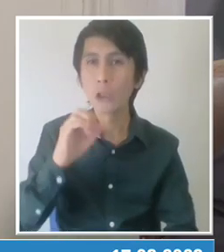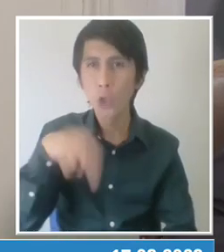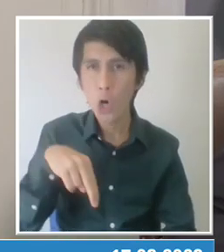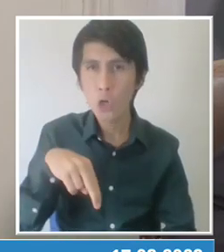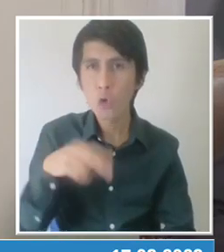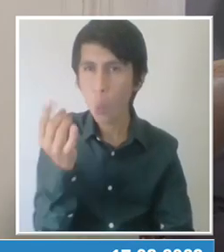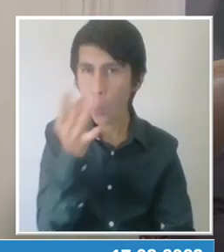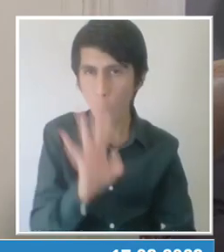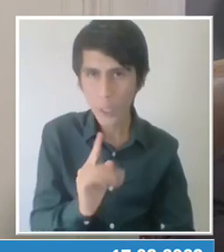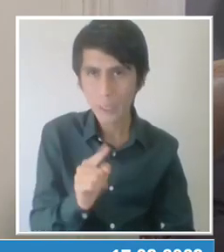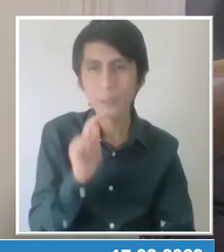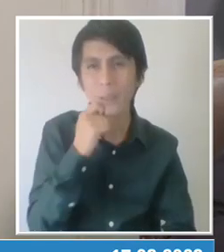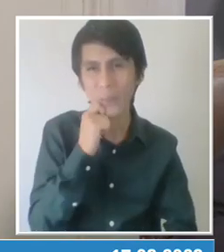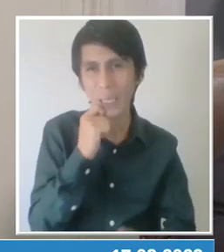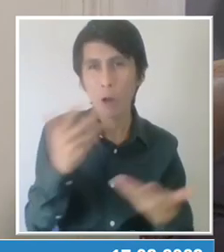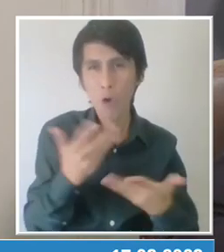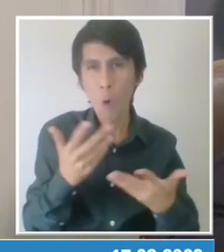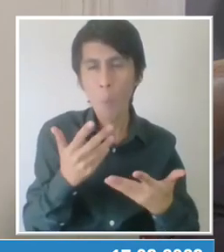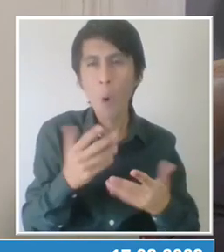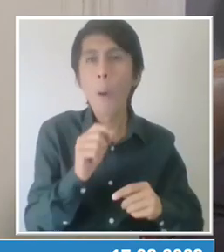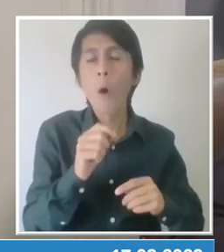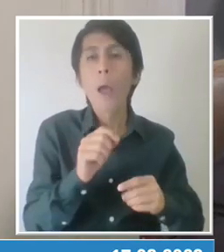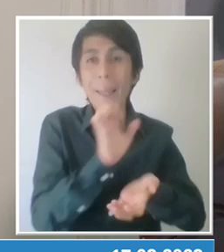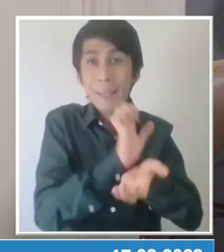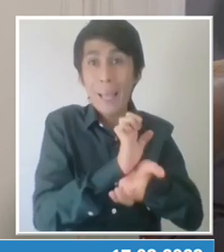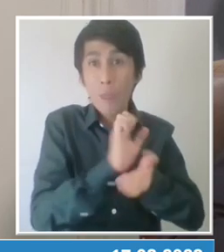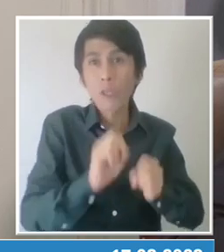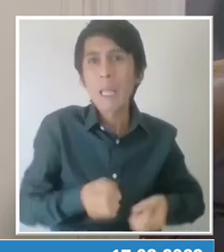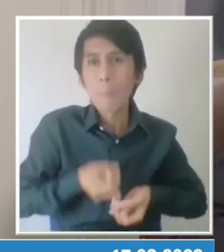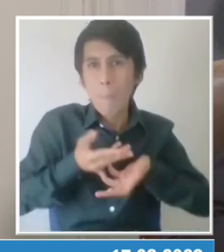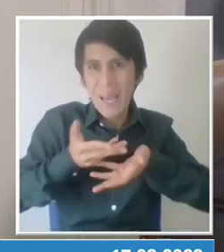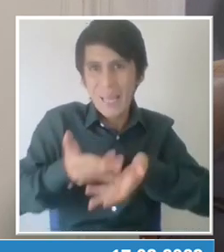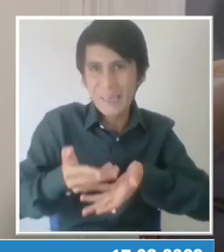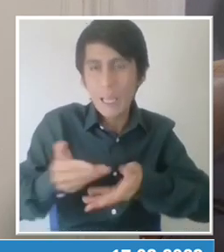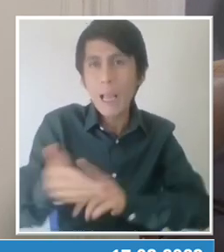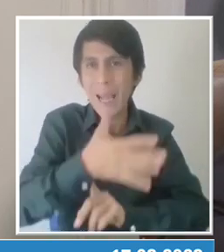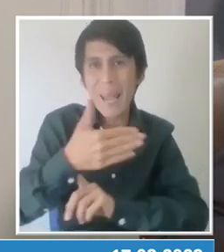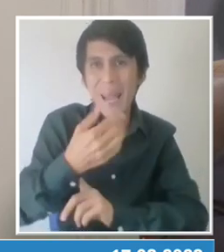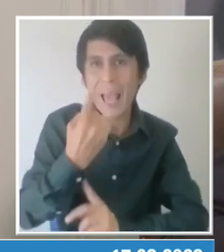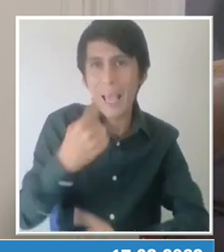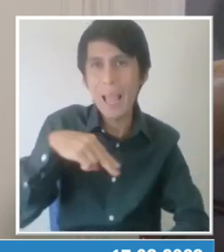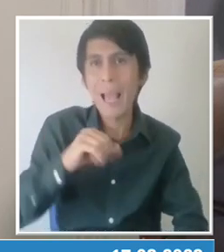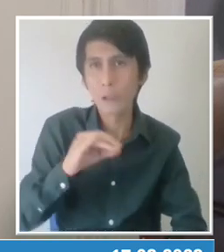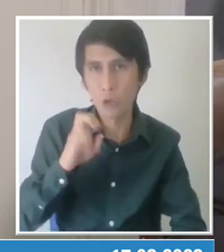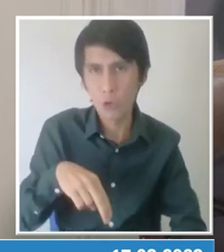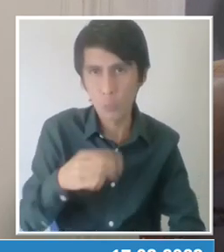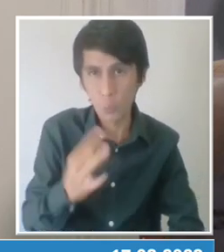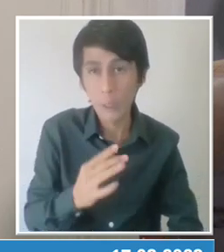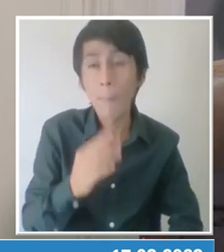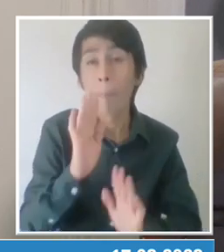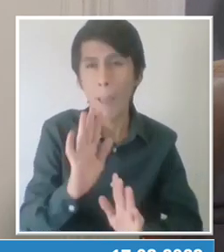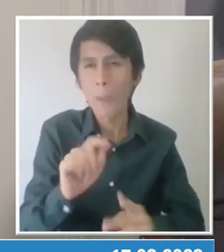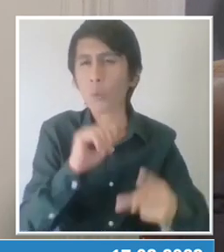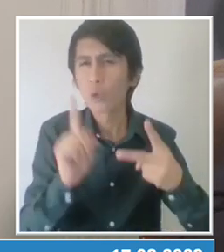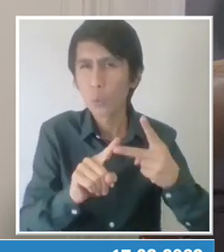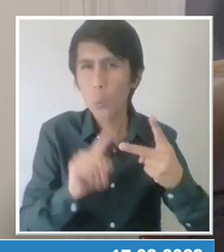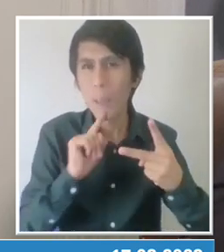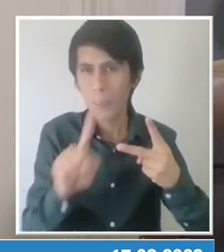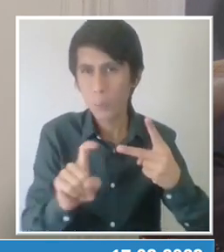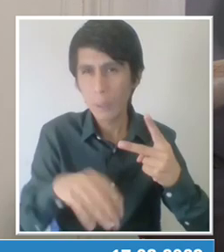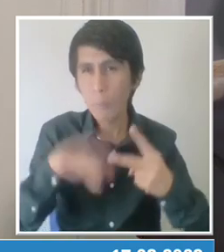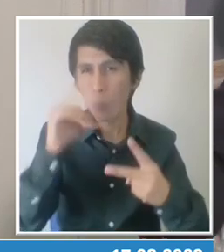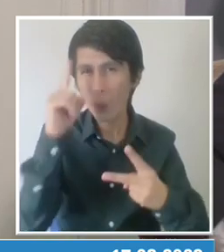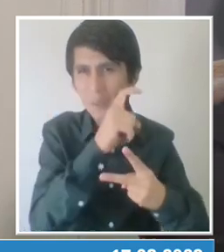supuesto esa noción fundamental, pero la segunda pregunta, y que es muy difícil, ¿por qué se hace